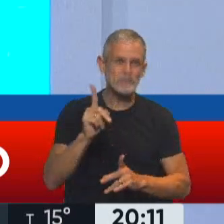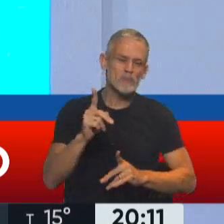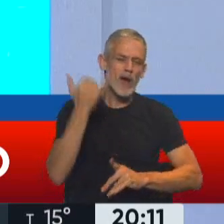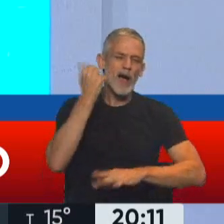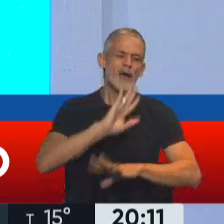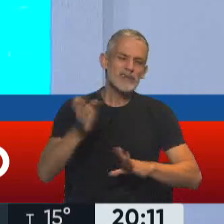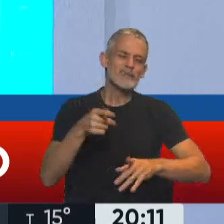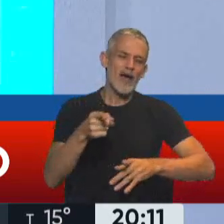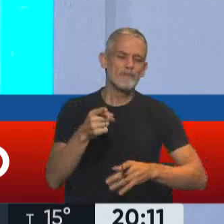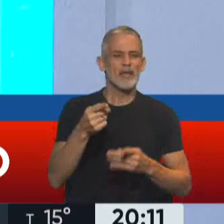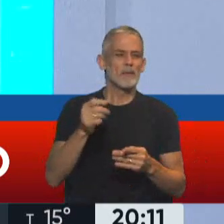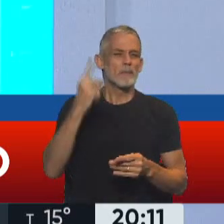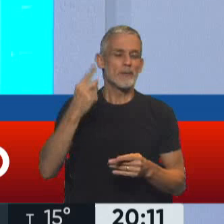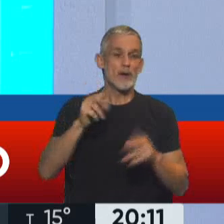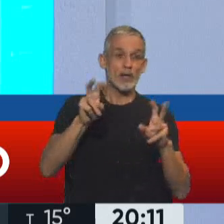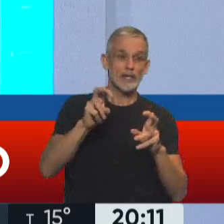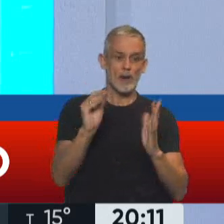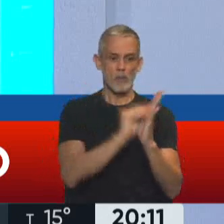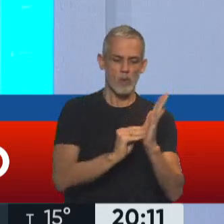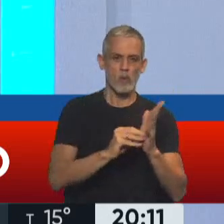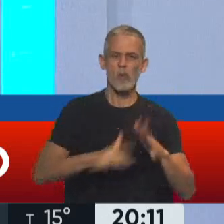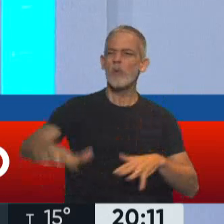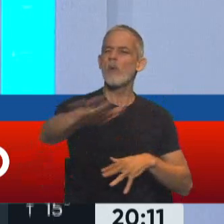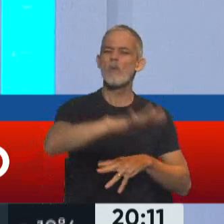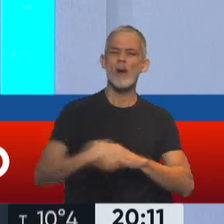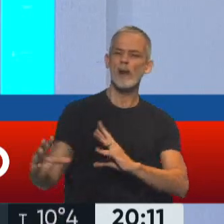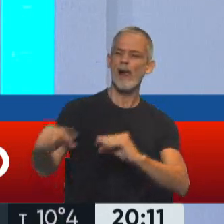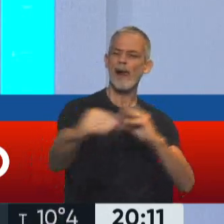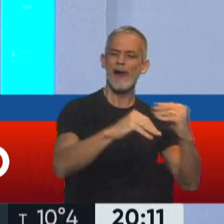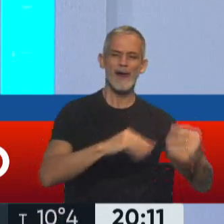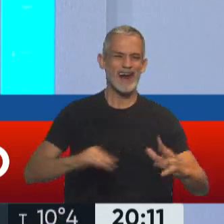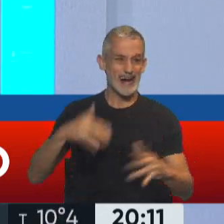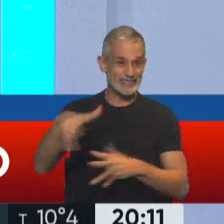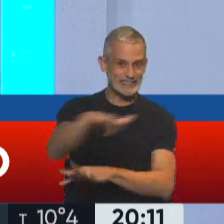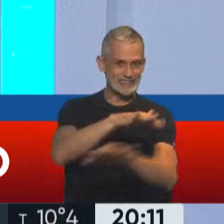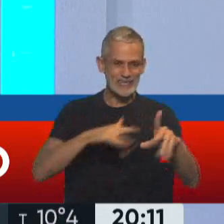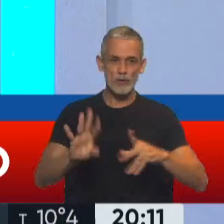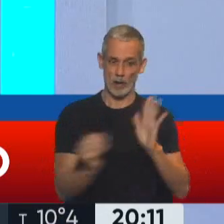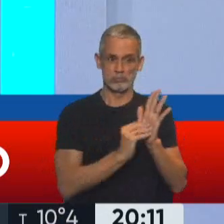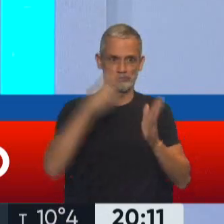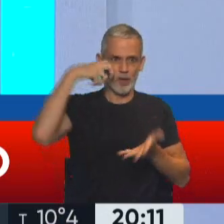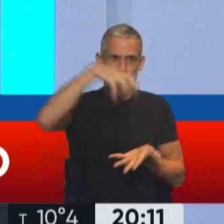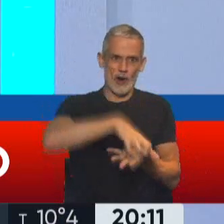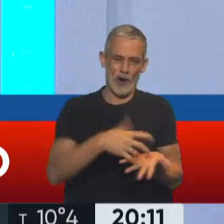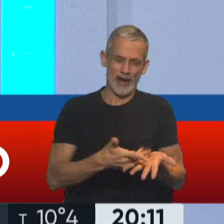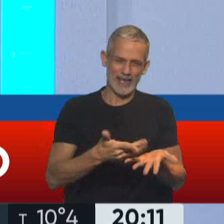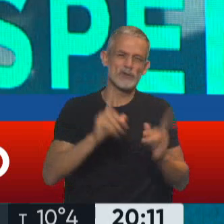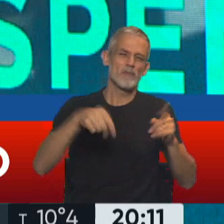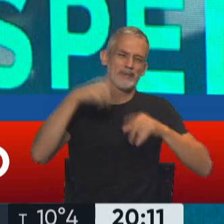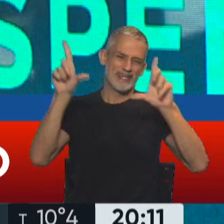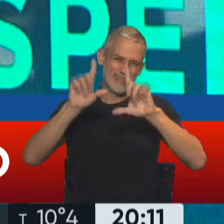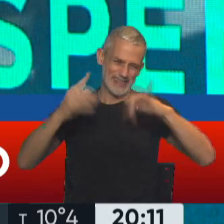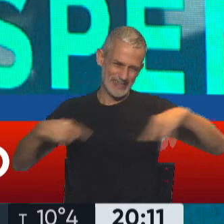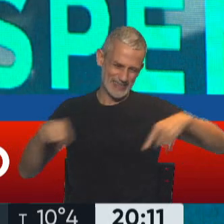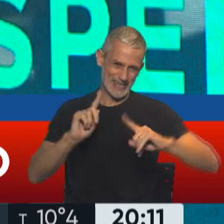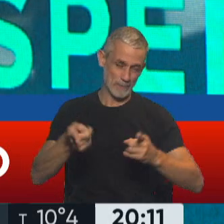que primero estuvo el tema en la agenda popular, si se quiere, para después estar en la agenda política y ni hablar mediática, ¿no? Sí, y sin